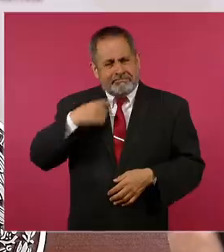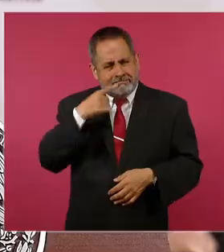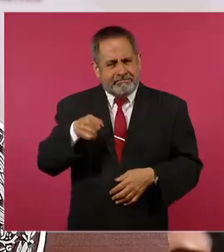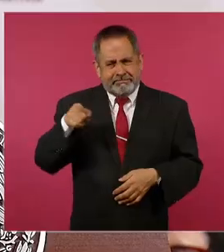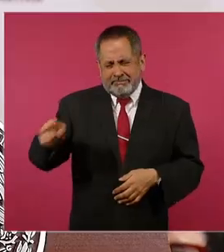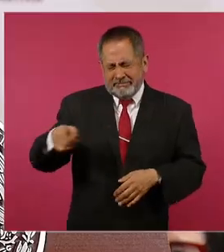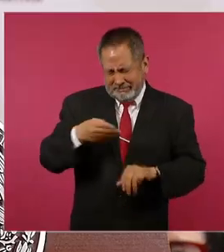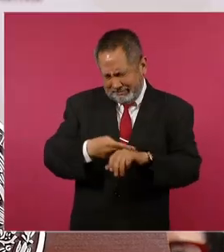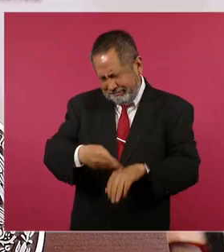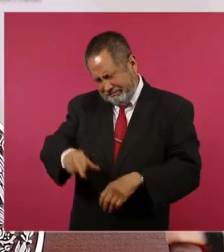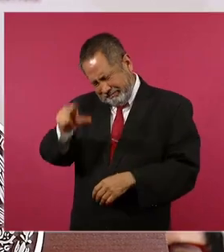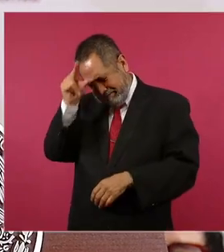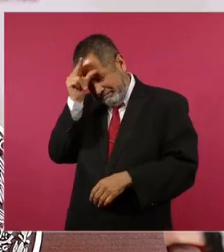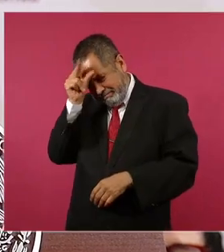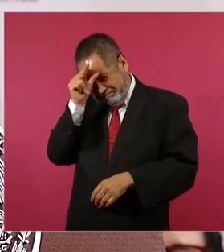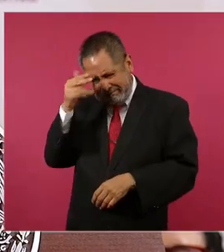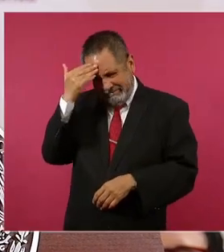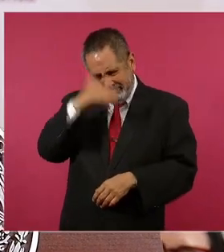muy inteligente,